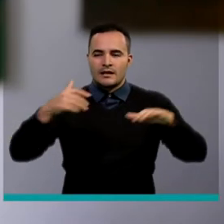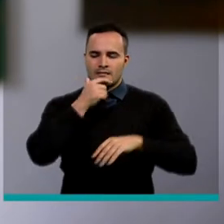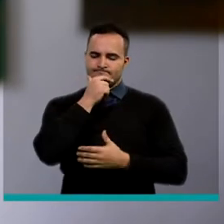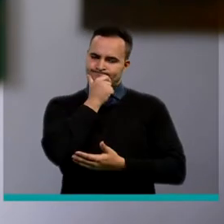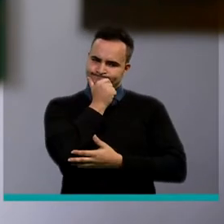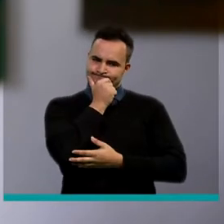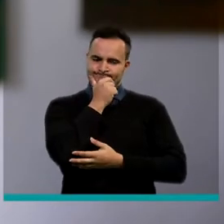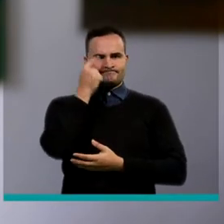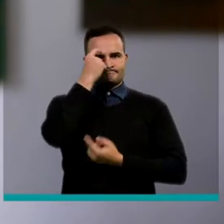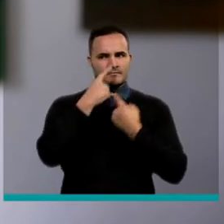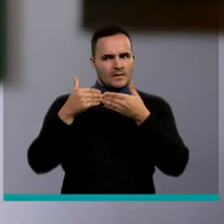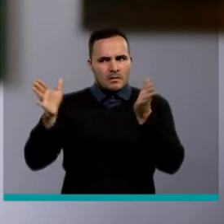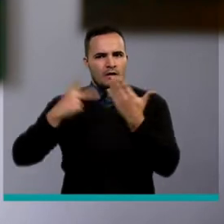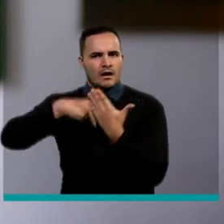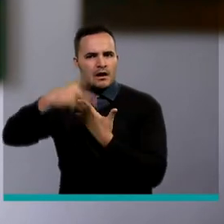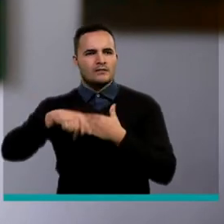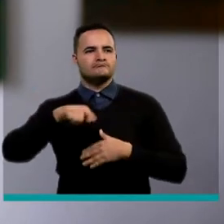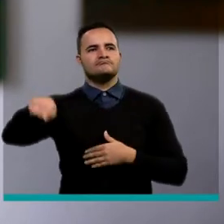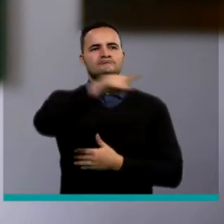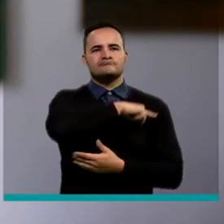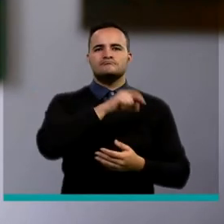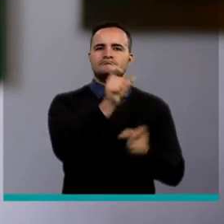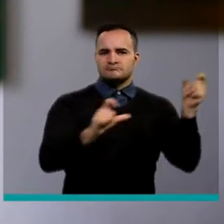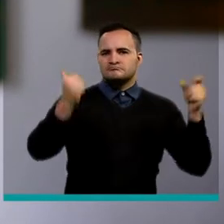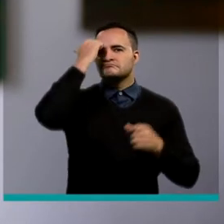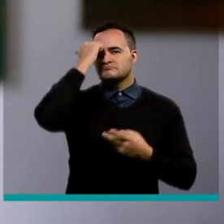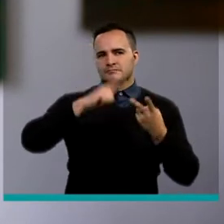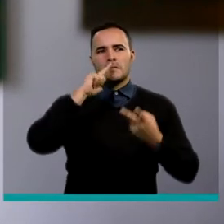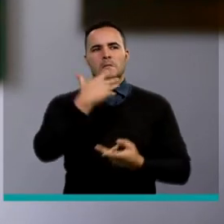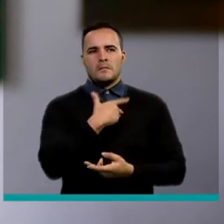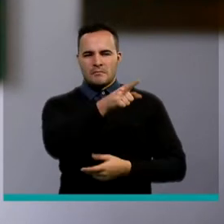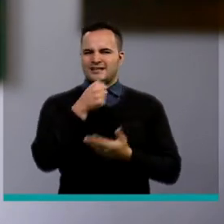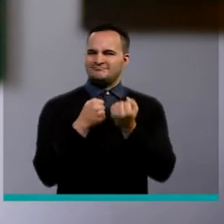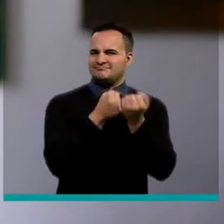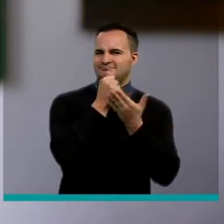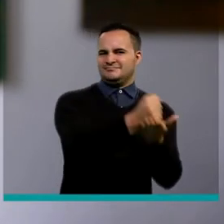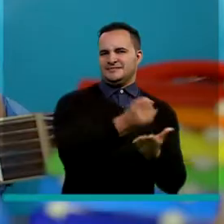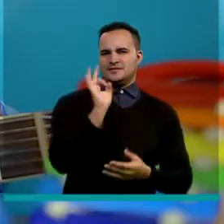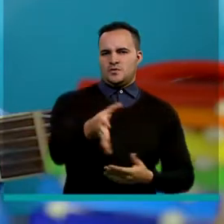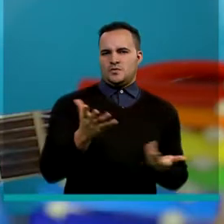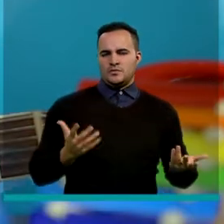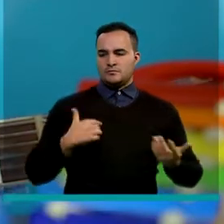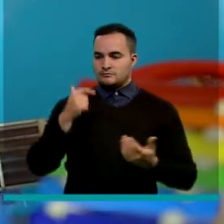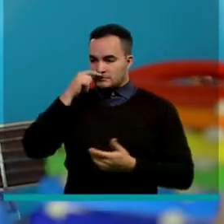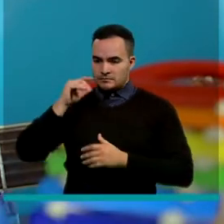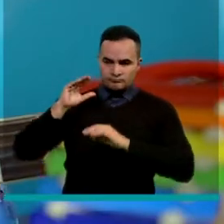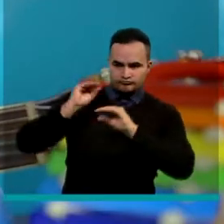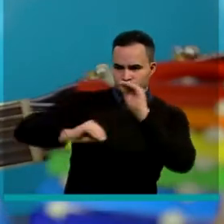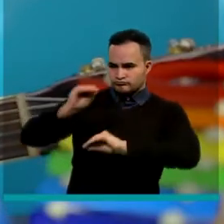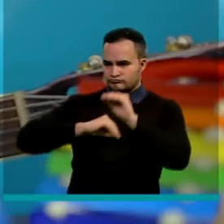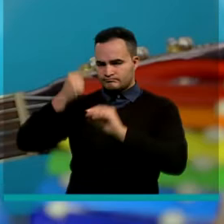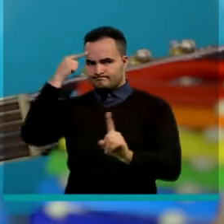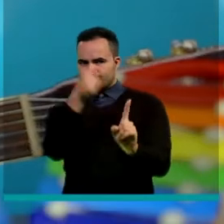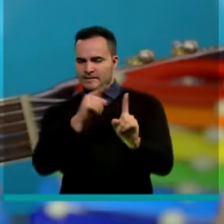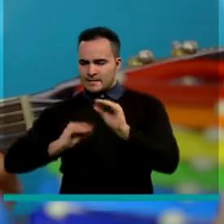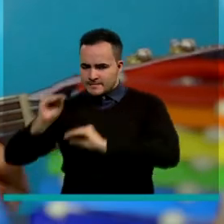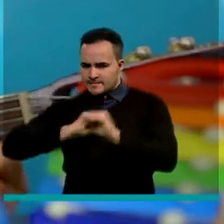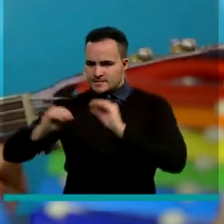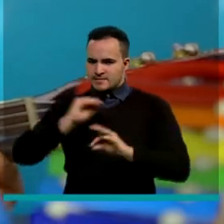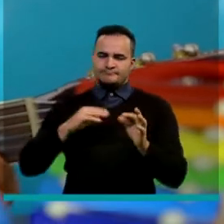puede ayudar a muchos papás, a muchos maestros y principalmente a los niños que va dirigido todo el contenido que creo en redes sociales y en